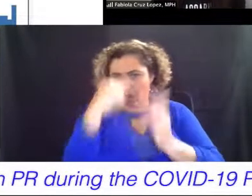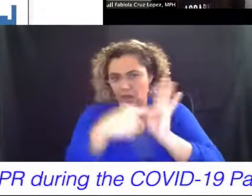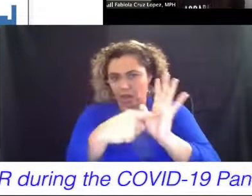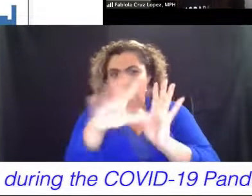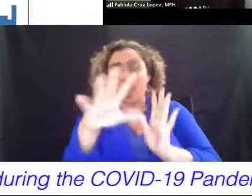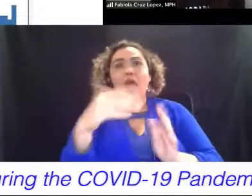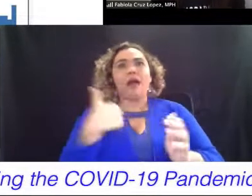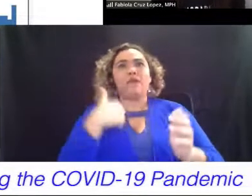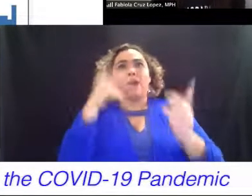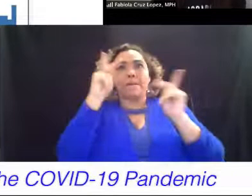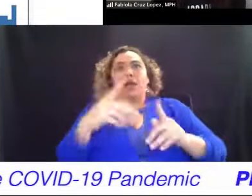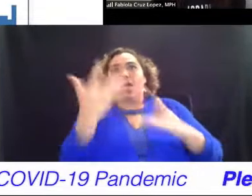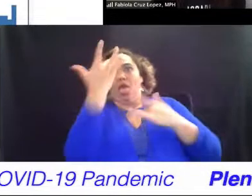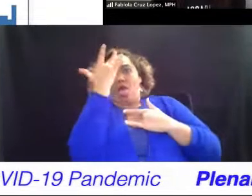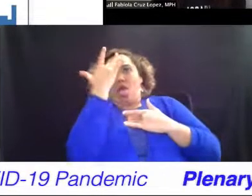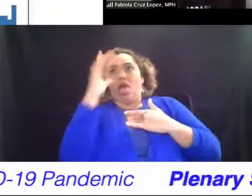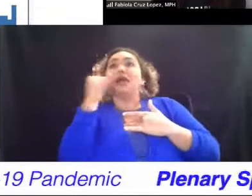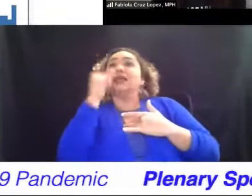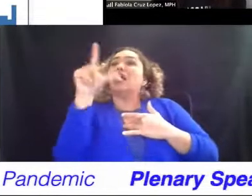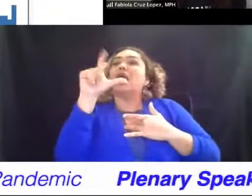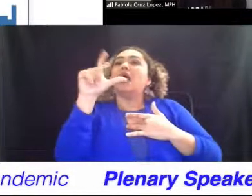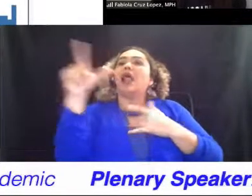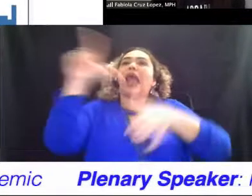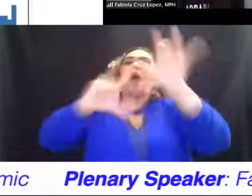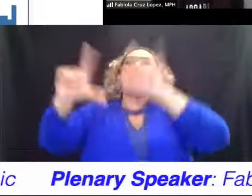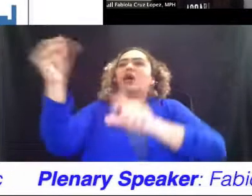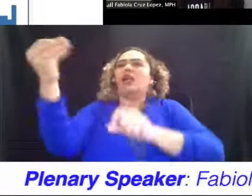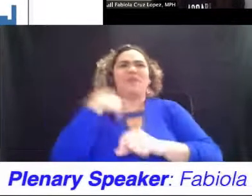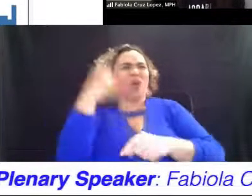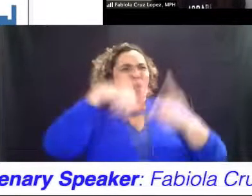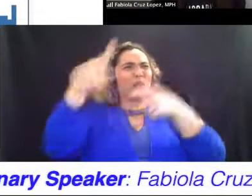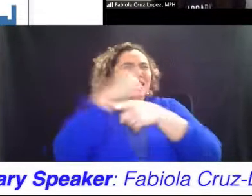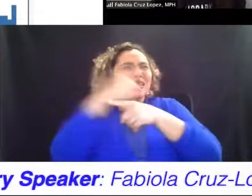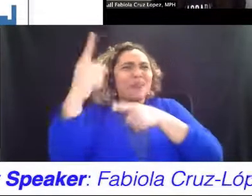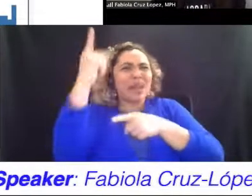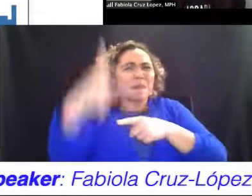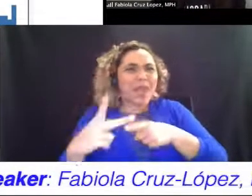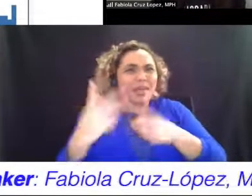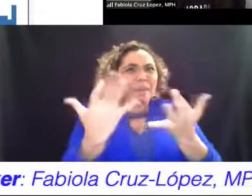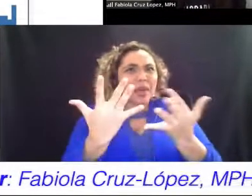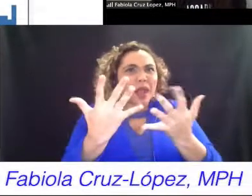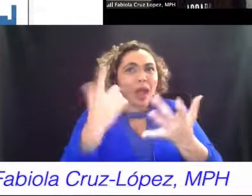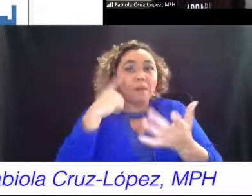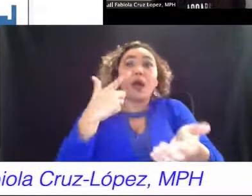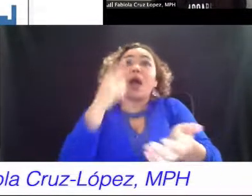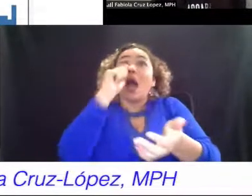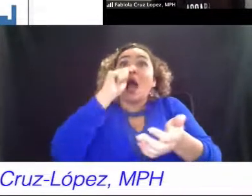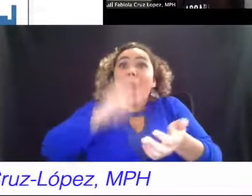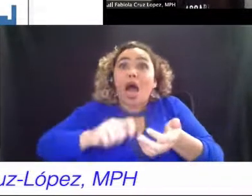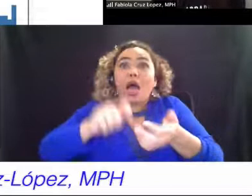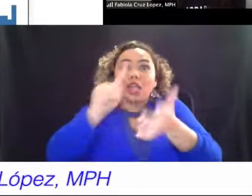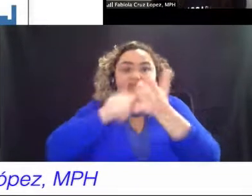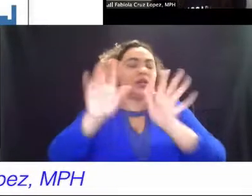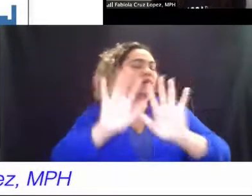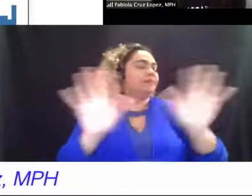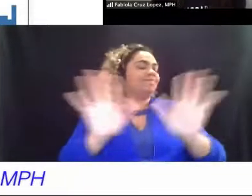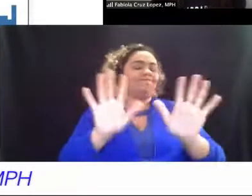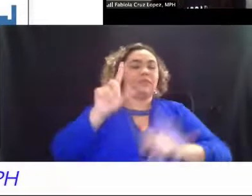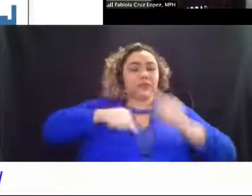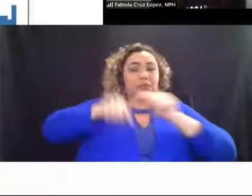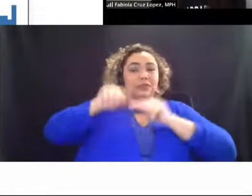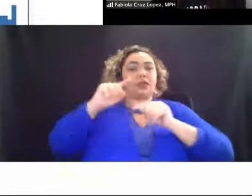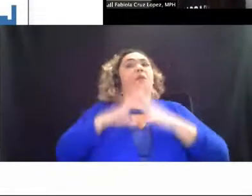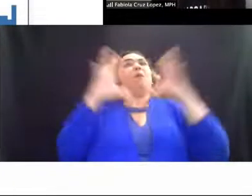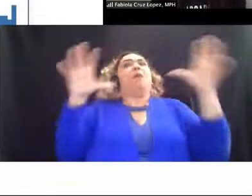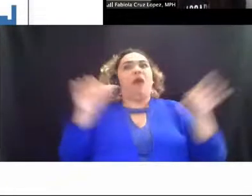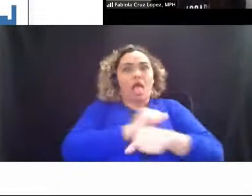síntomas, llamo al laboratorio y me dan una cita para semana y media. Hay mucho que hacer, definitivamente hay mucho que